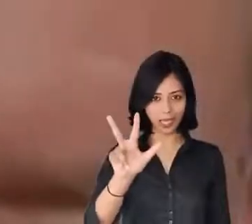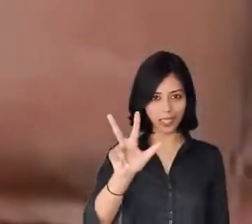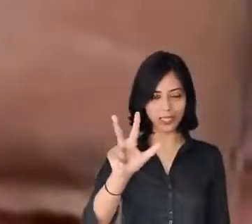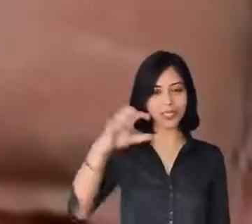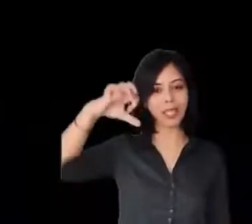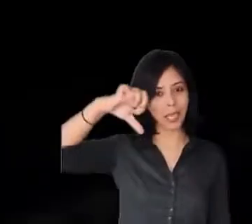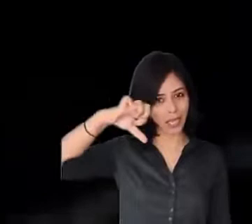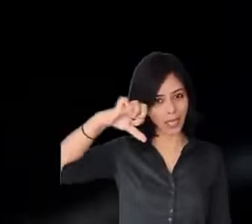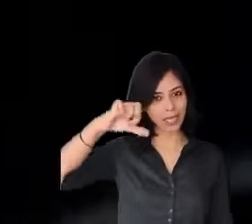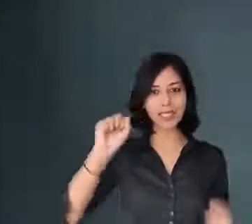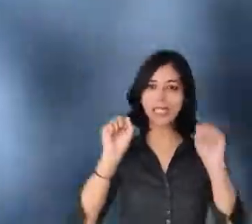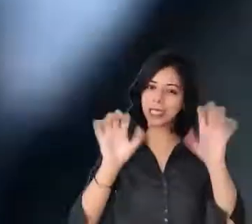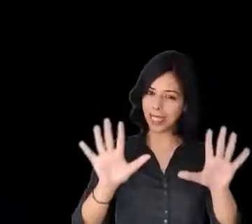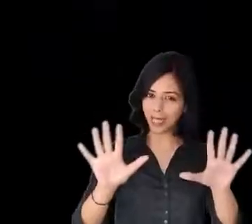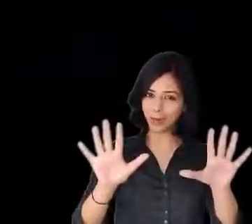sólida.